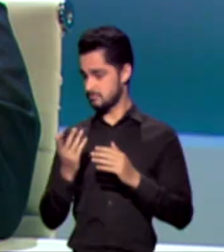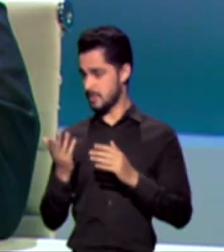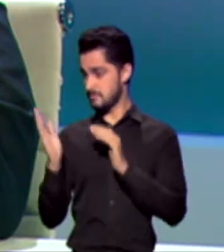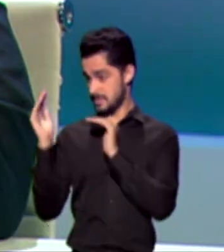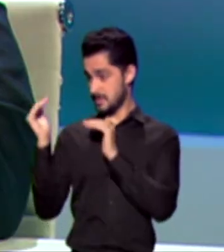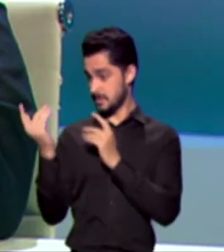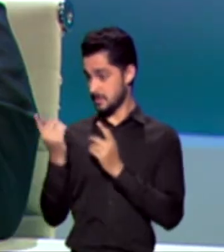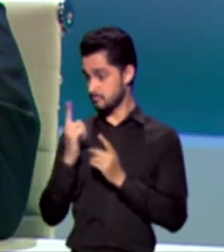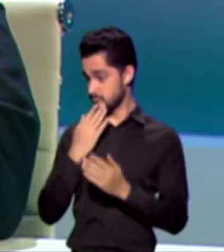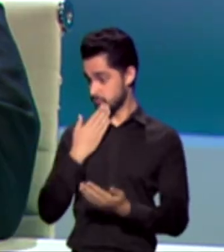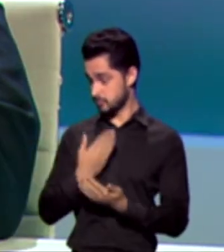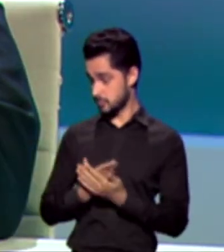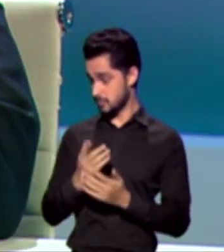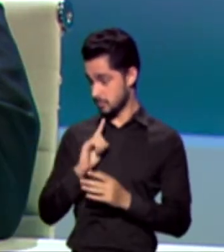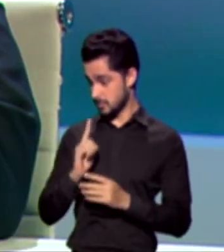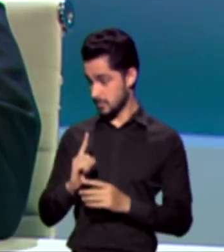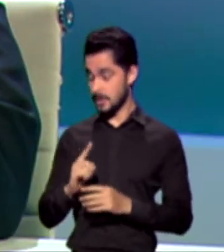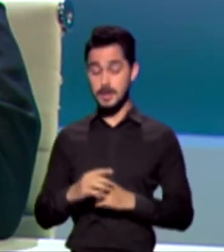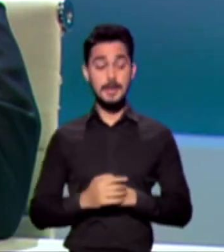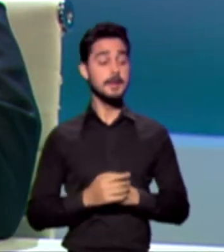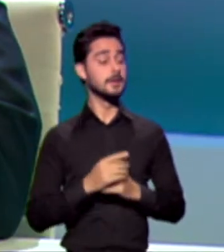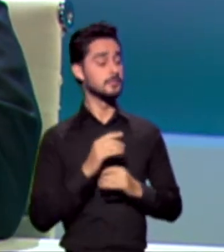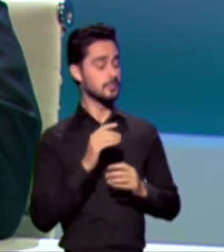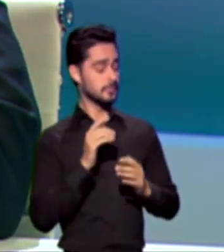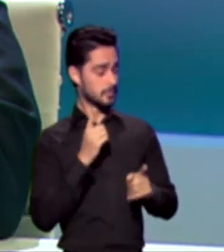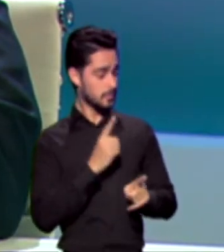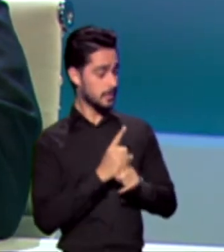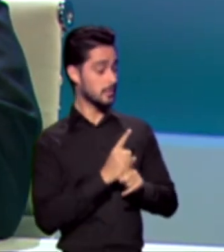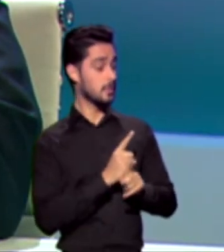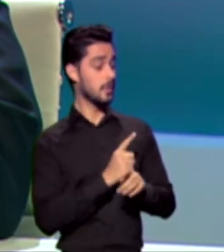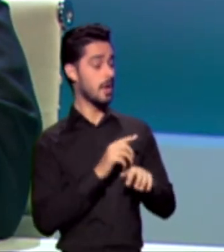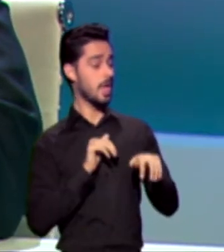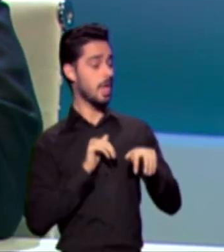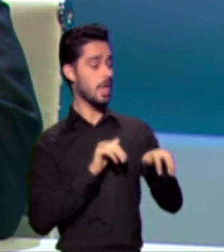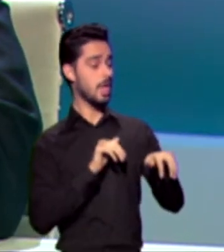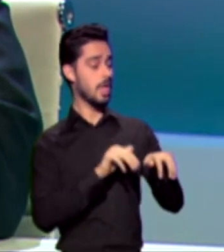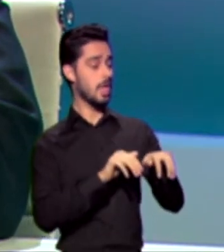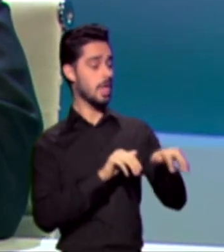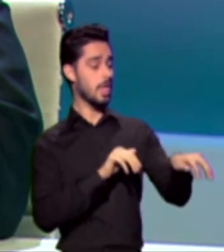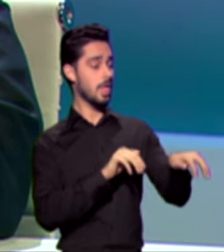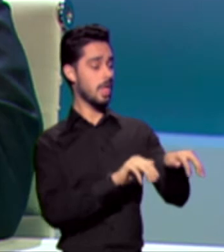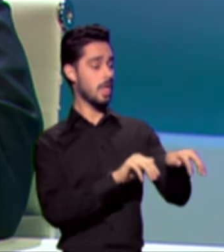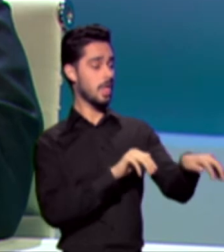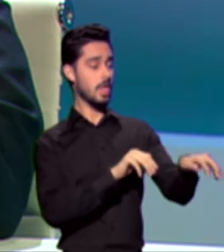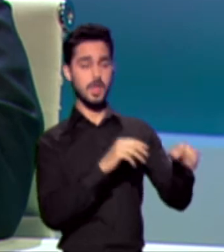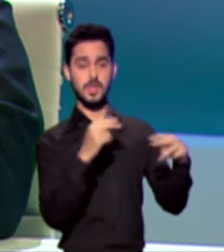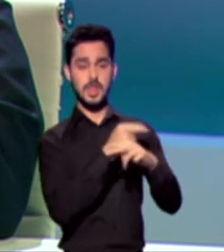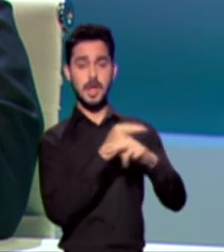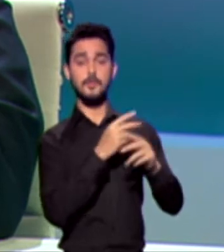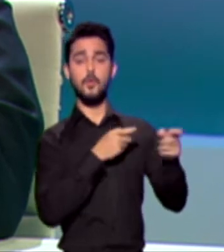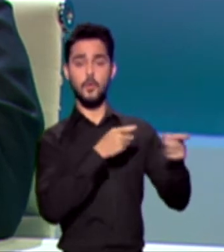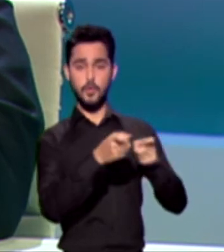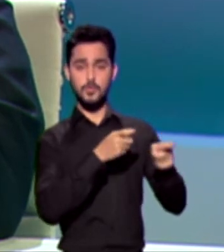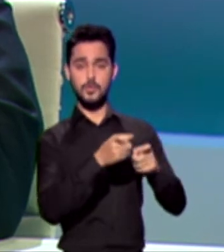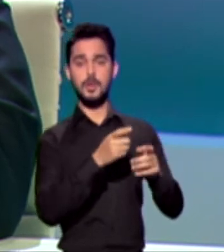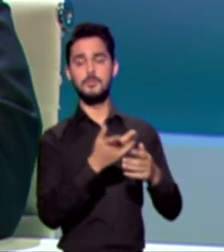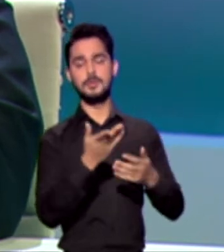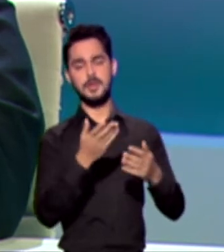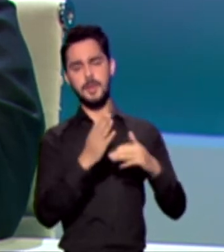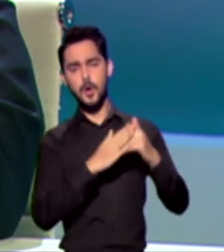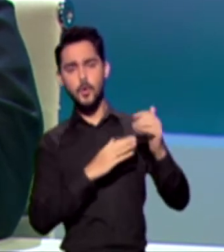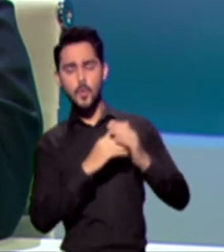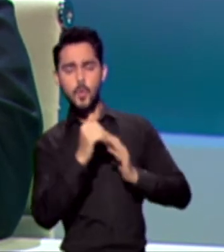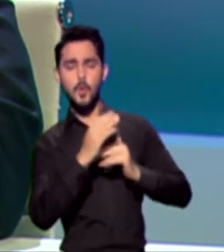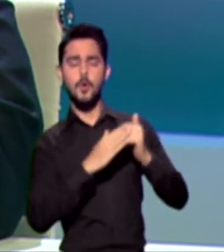Mira, hemos trabajado un plan de tránsito para manejar el espacio en la carretera número 2, de modo que todos los atletas invitados